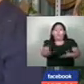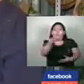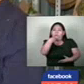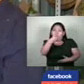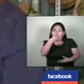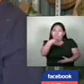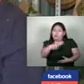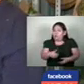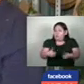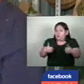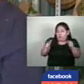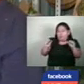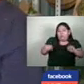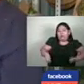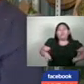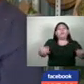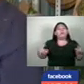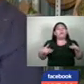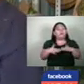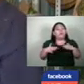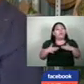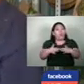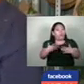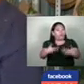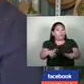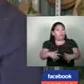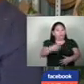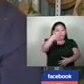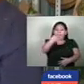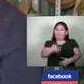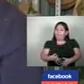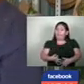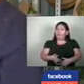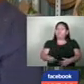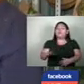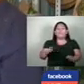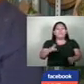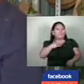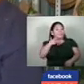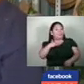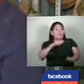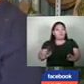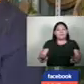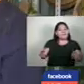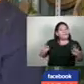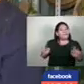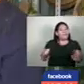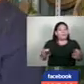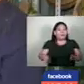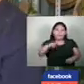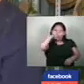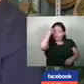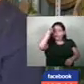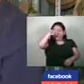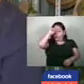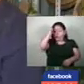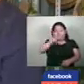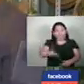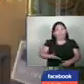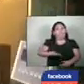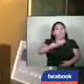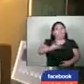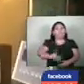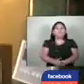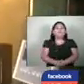ingresos, y también tengan una vida más digna, y ellos se puedan sentir bien y su autoestima